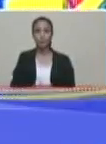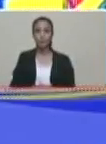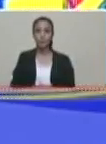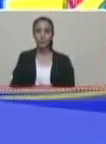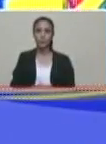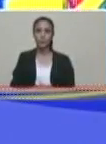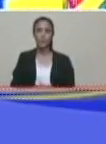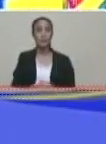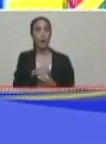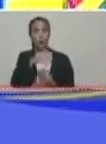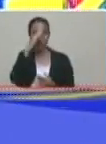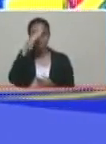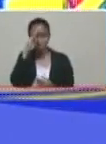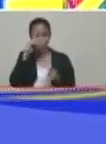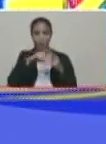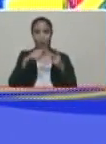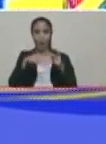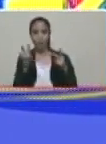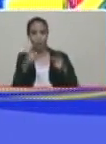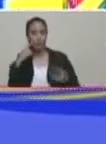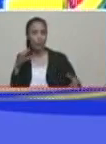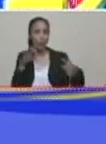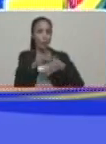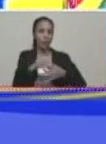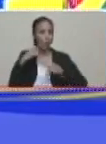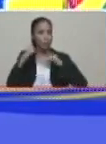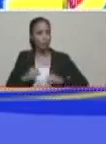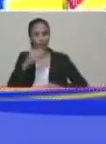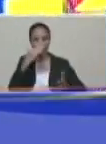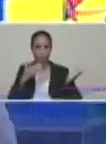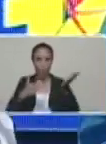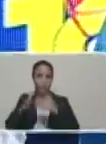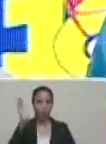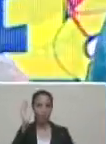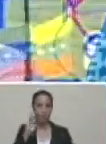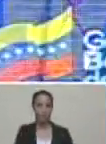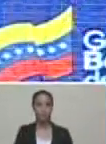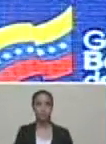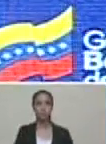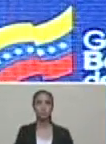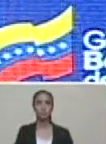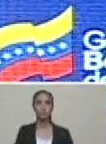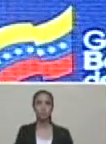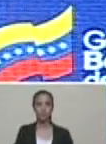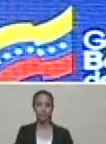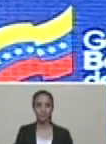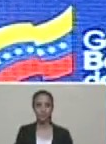estaremos Cuba y Venezuela unidos por siempre. Muchas gracias.